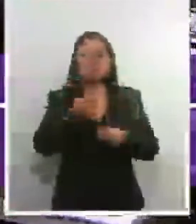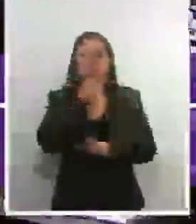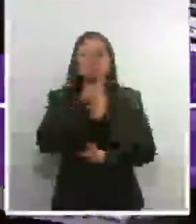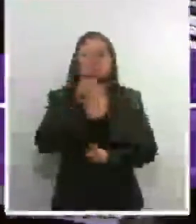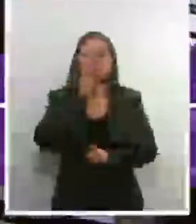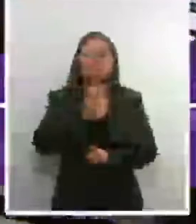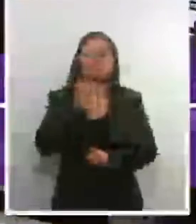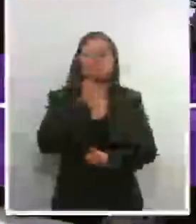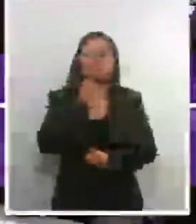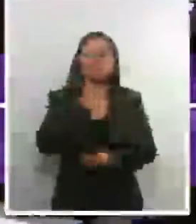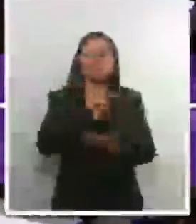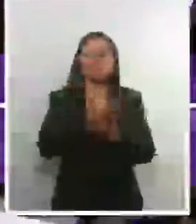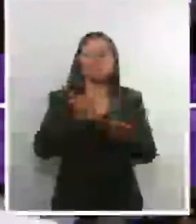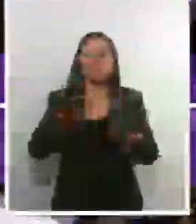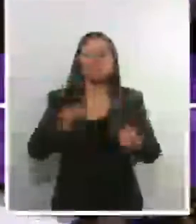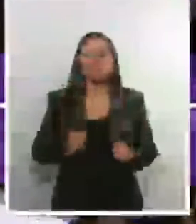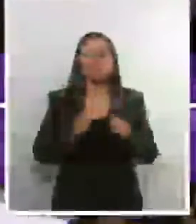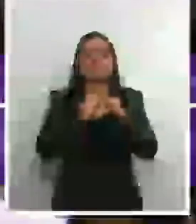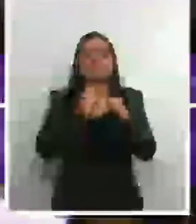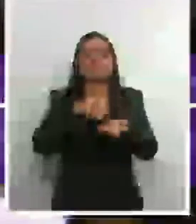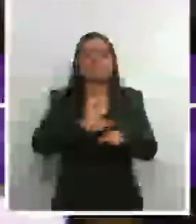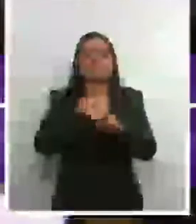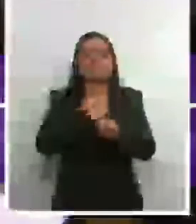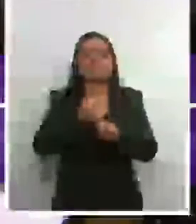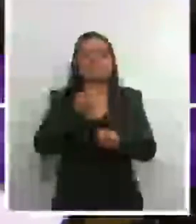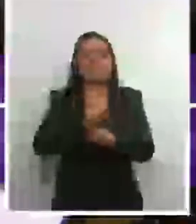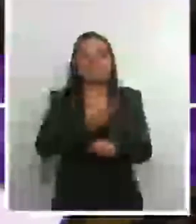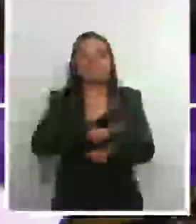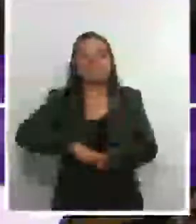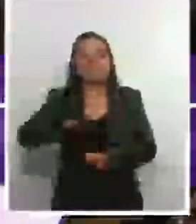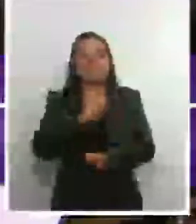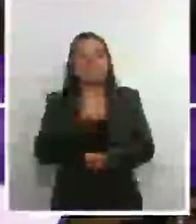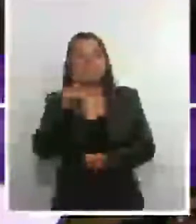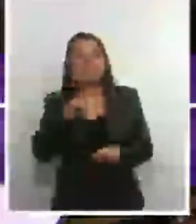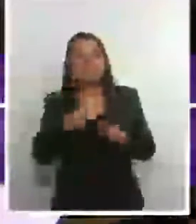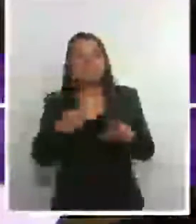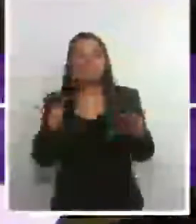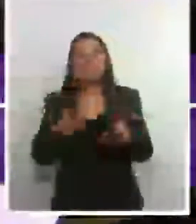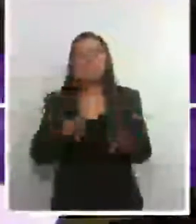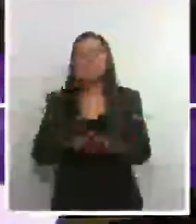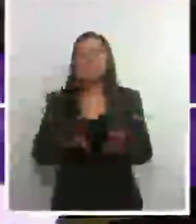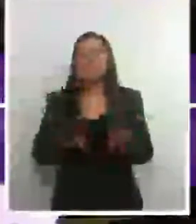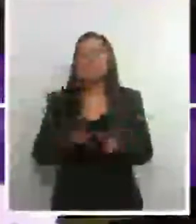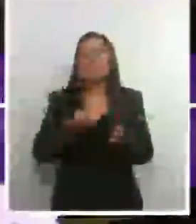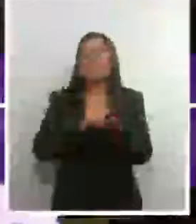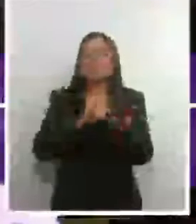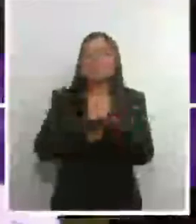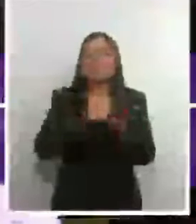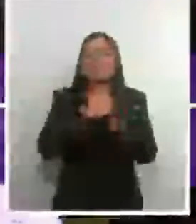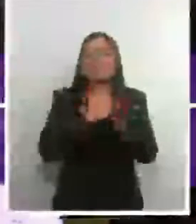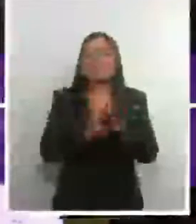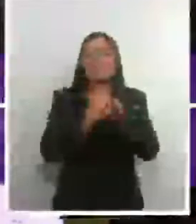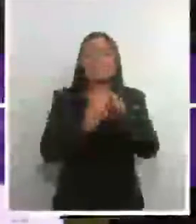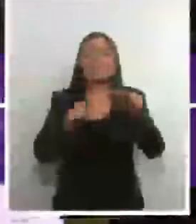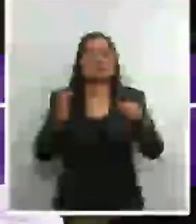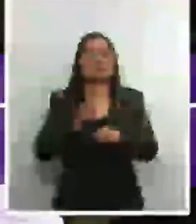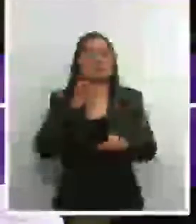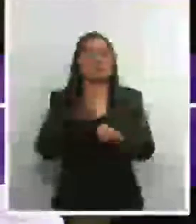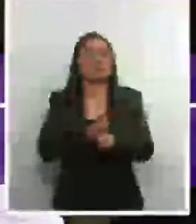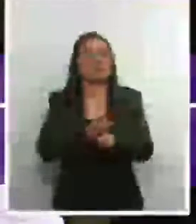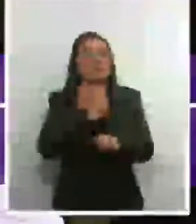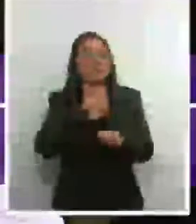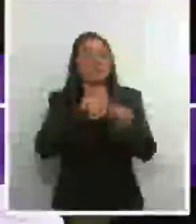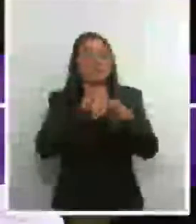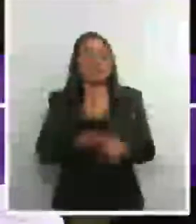los integrantes de las instituciones de seguridad pública será conforme a lo previsto por la Constitución Federal.